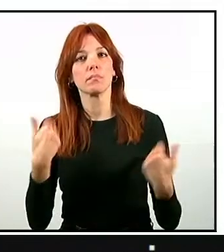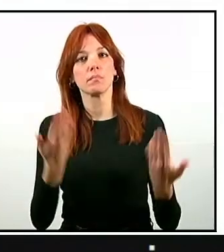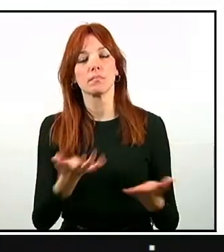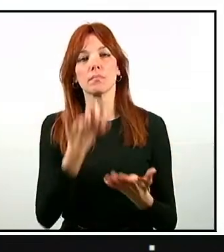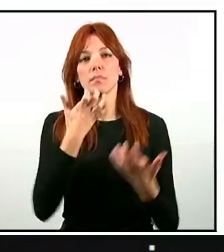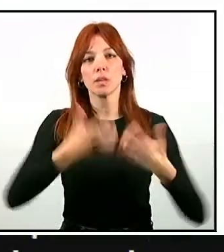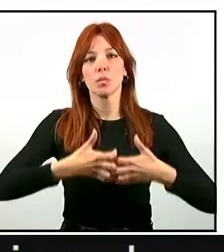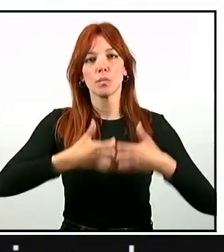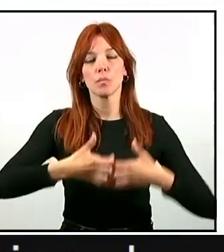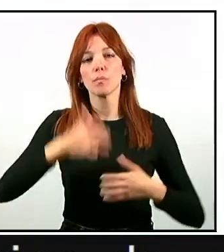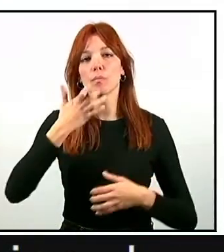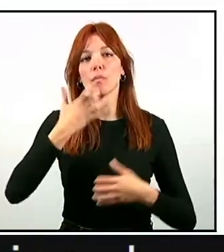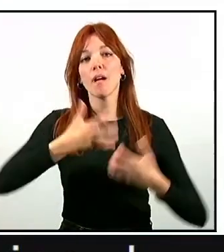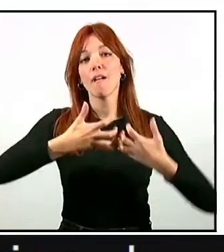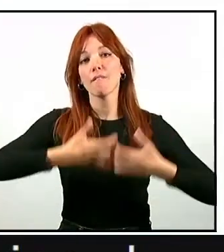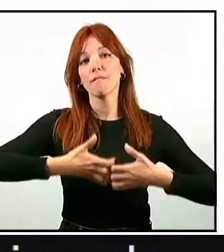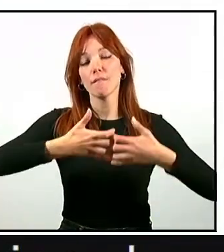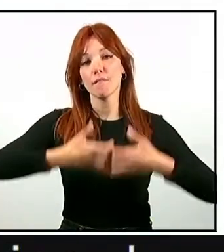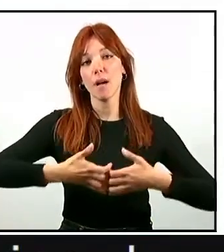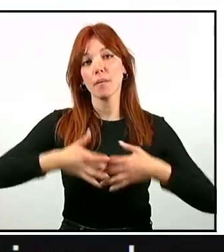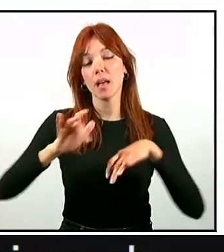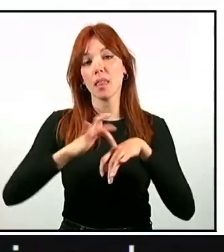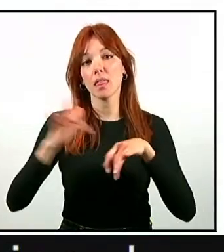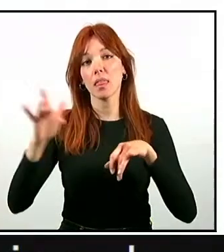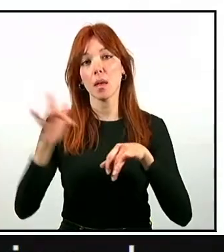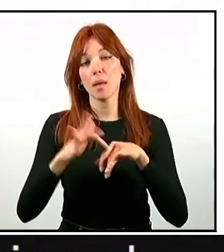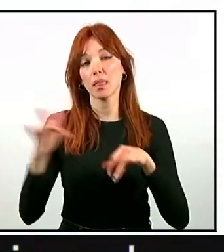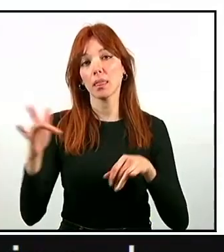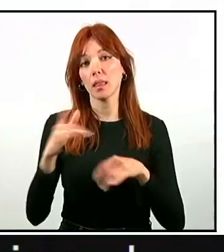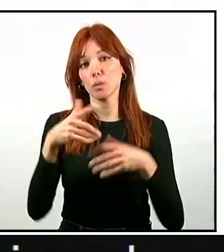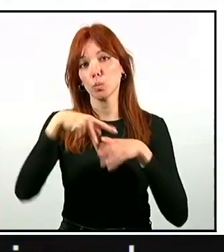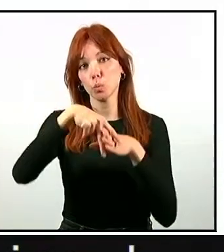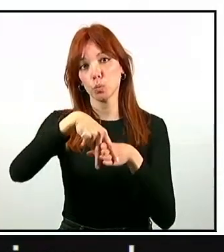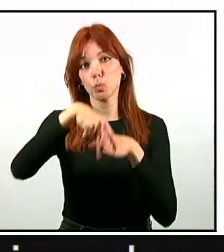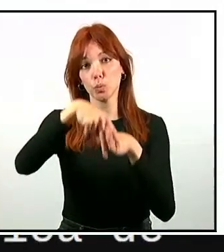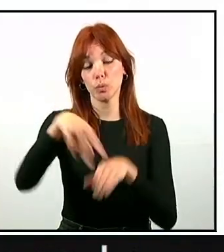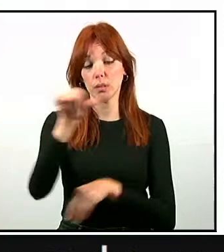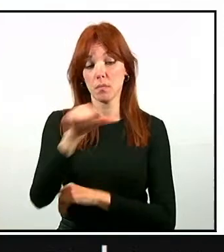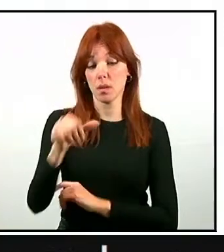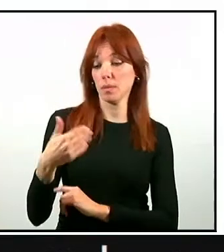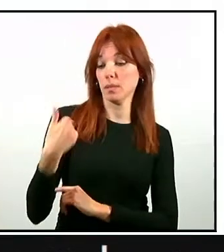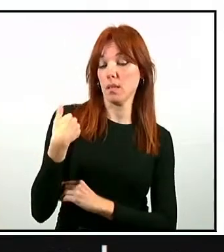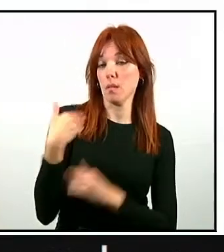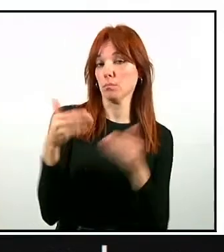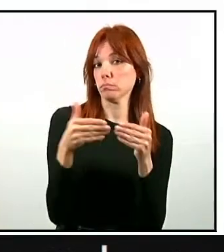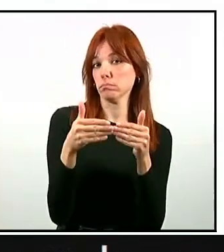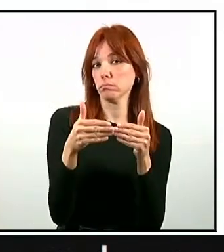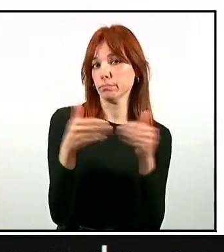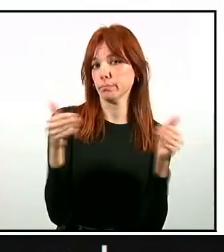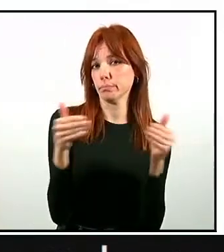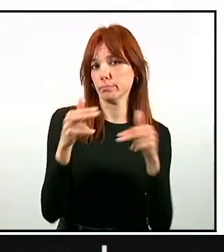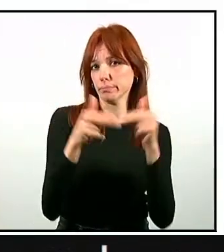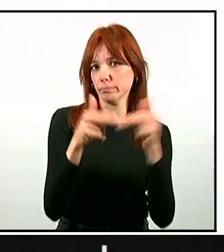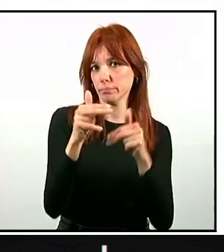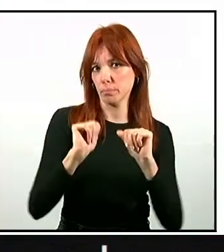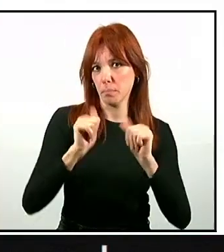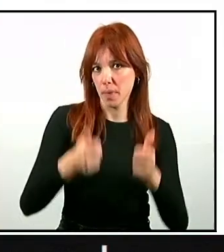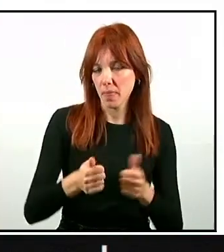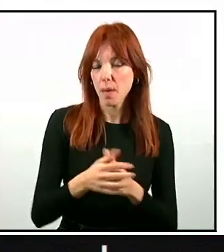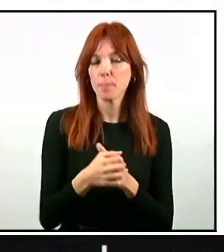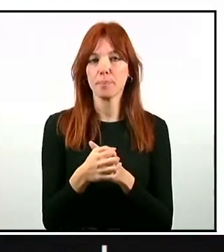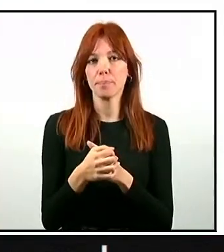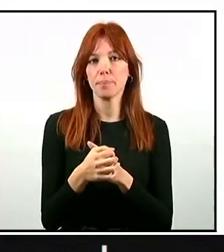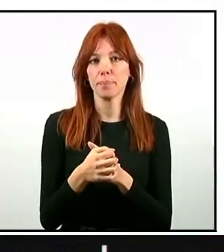de diamantes en Trujillo, que la semana pasada se puso la primera piedra, la fábrica de